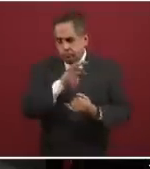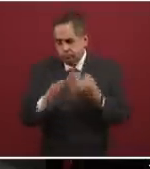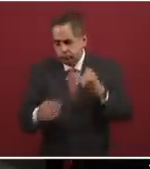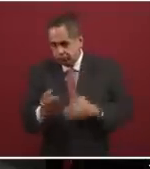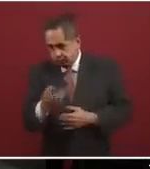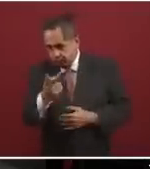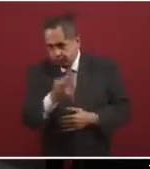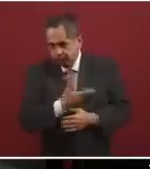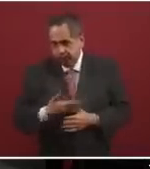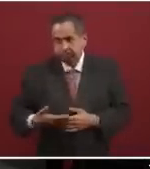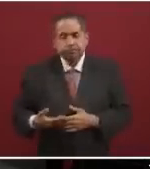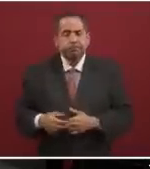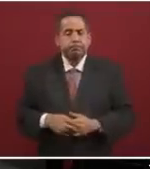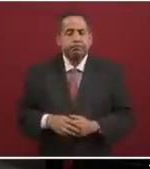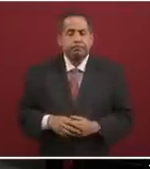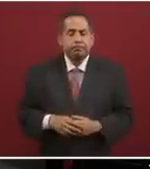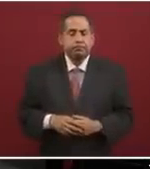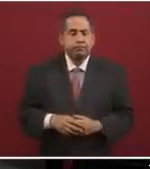presidente,